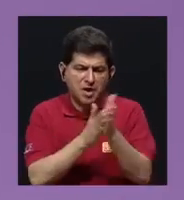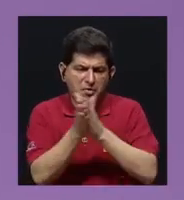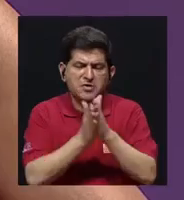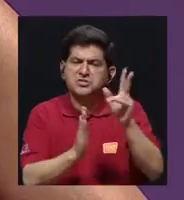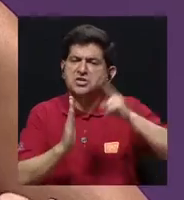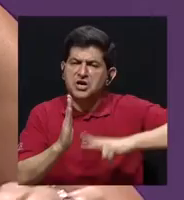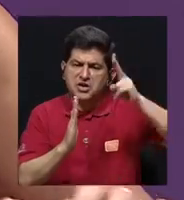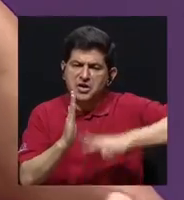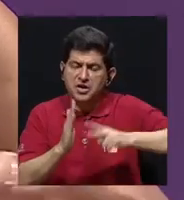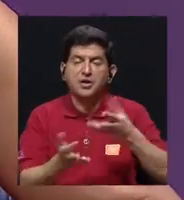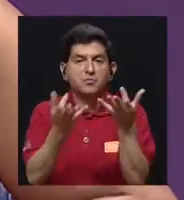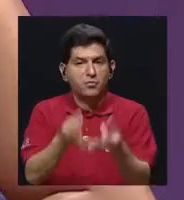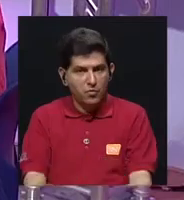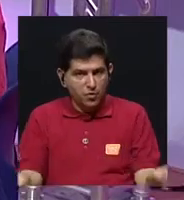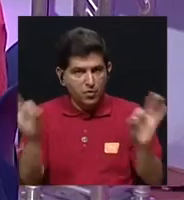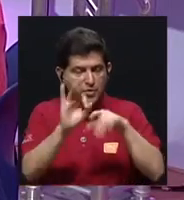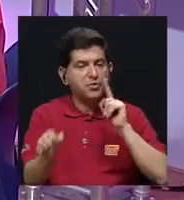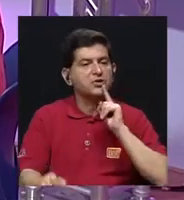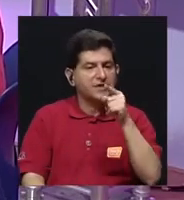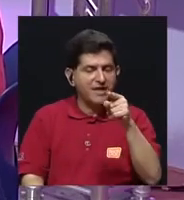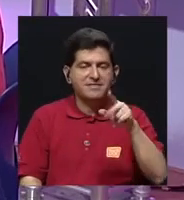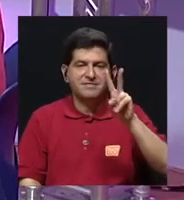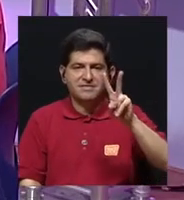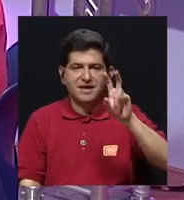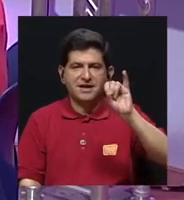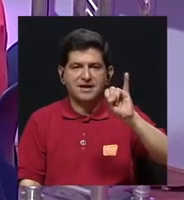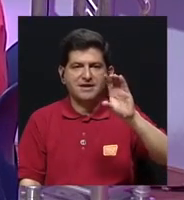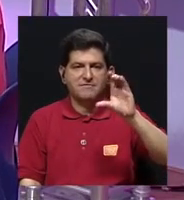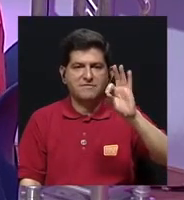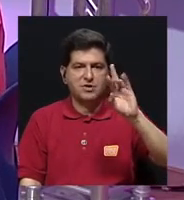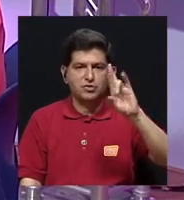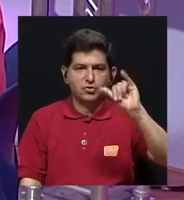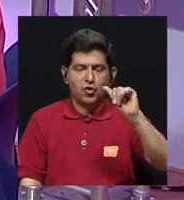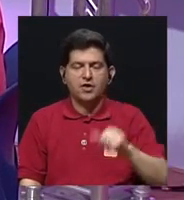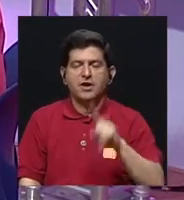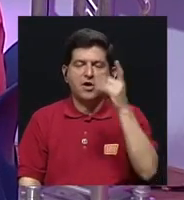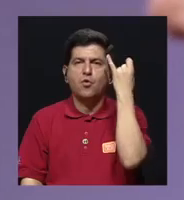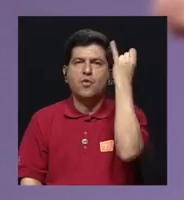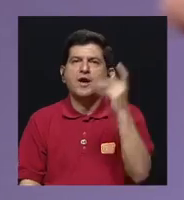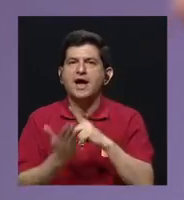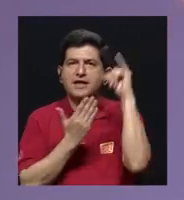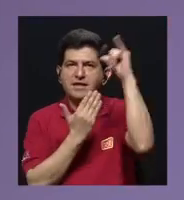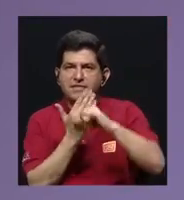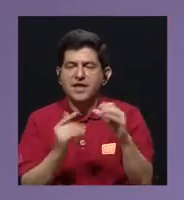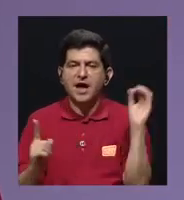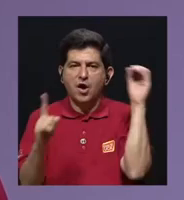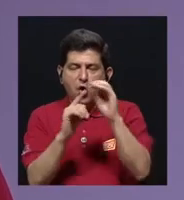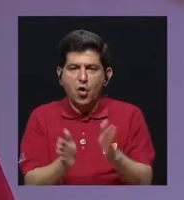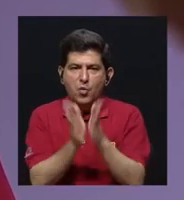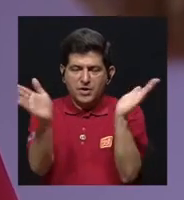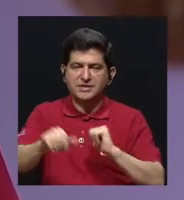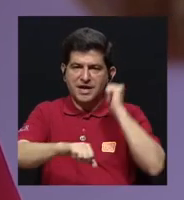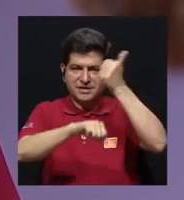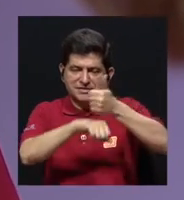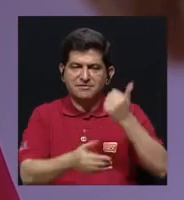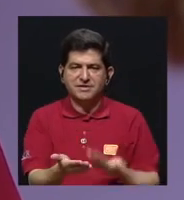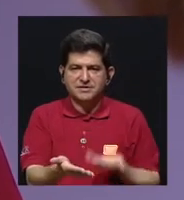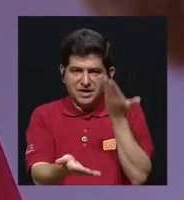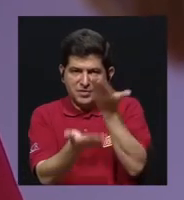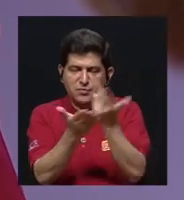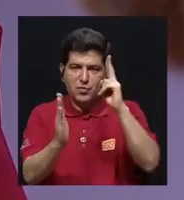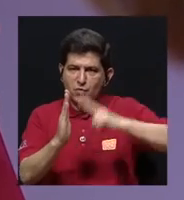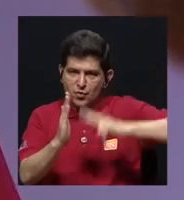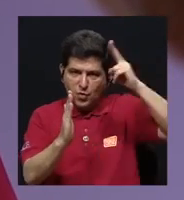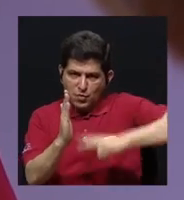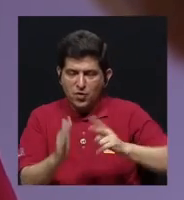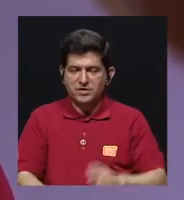Eso es muy importante lo que dice Victoria. Una de las ideas del proyecto, o más bien el objetivo general, es implementar una propuesta de lectura con mujeres